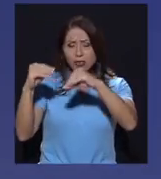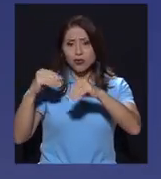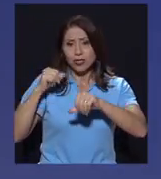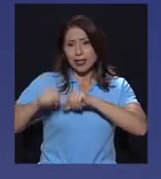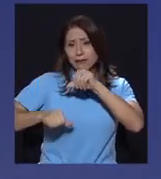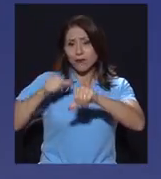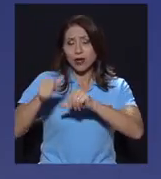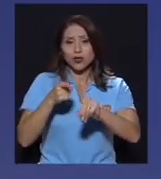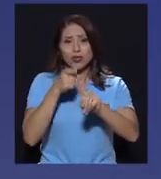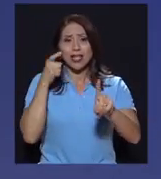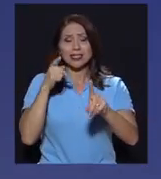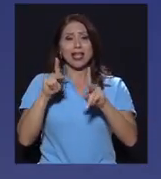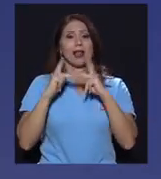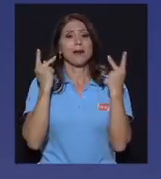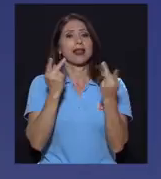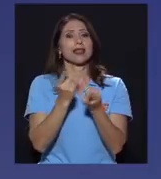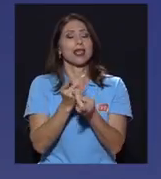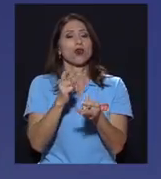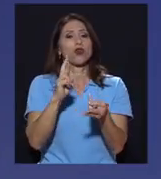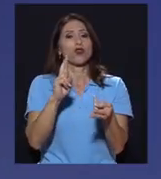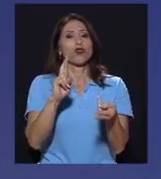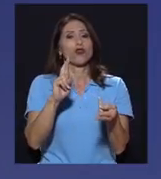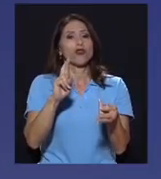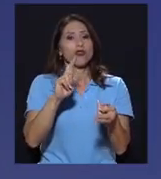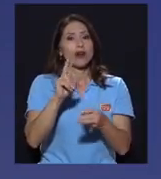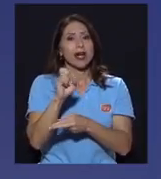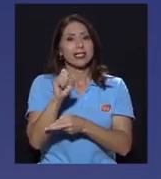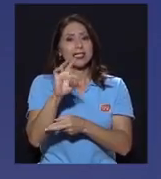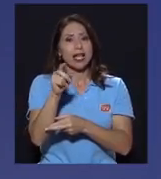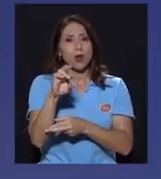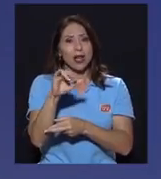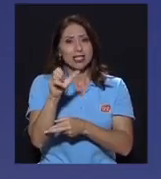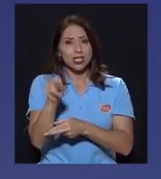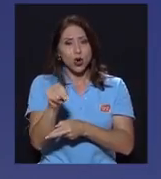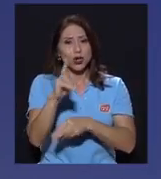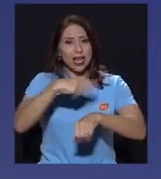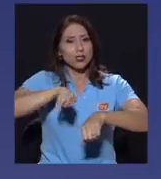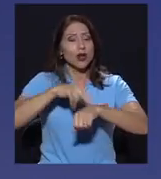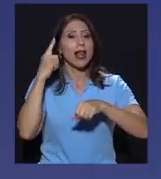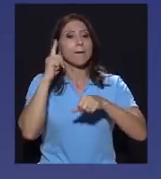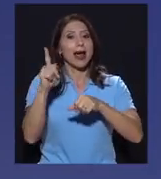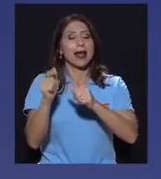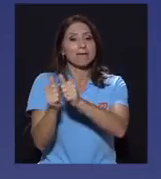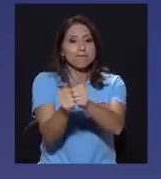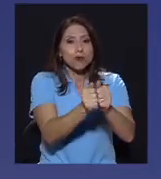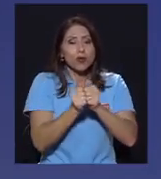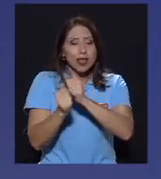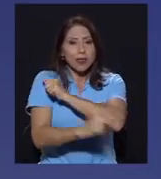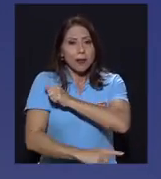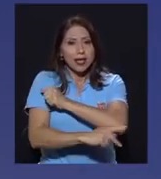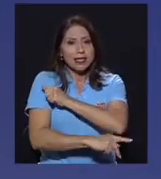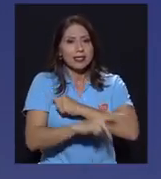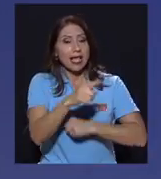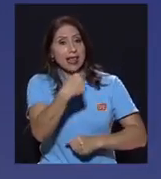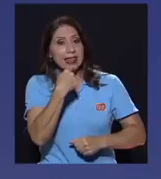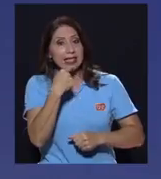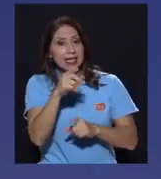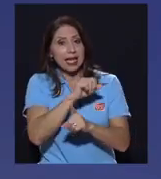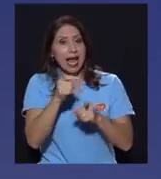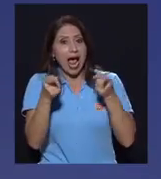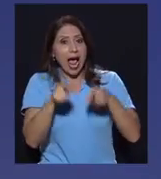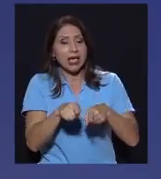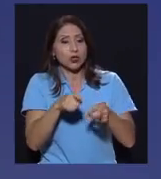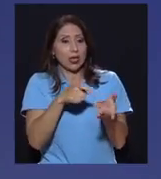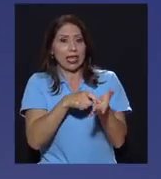haciendo desde el partido restauración nacional por hacer una unidad país y desde esa perspectiva menciona que en el caso